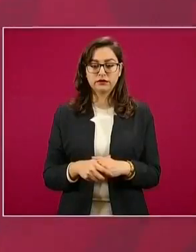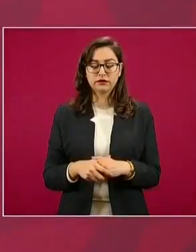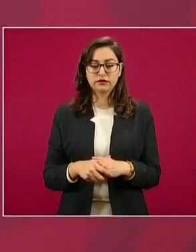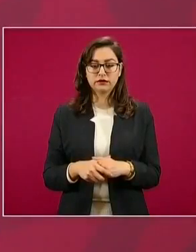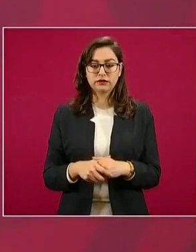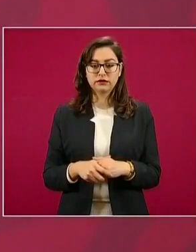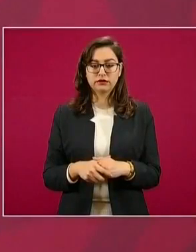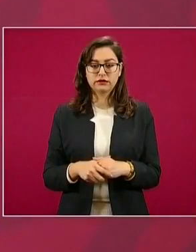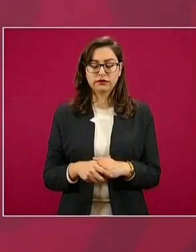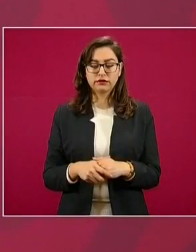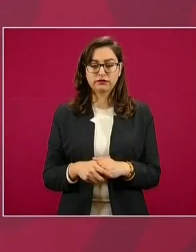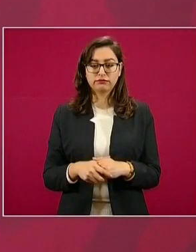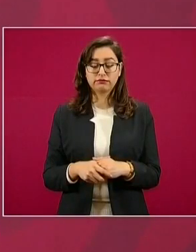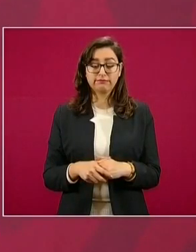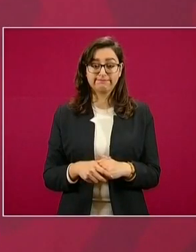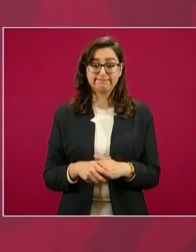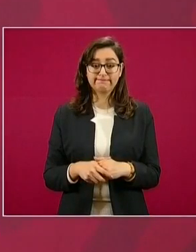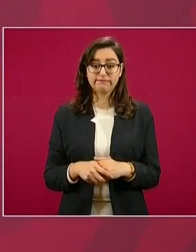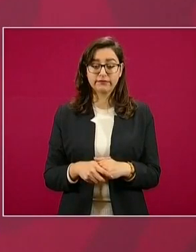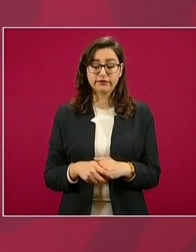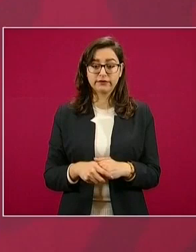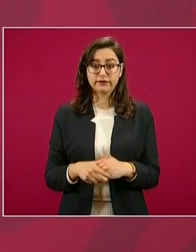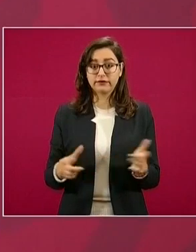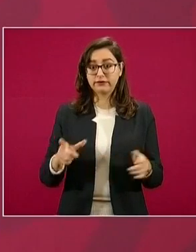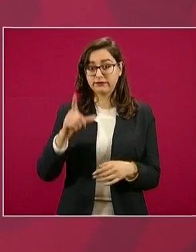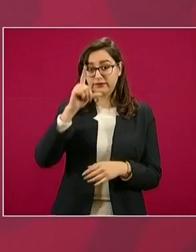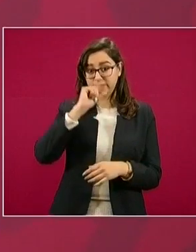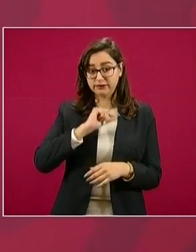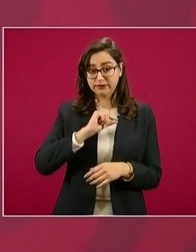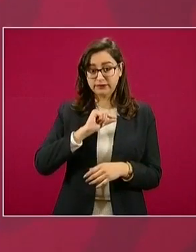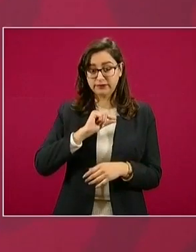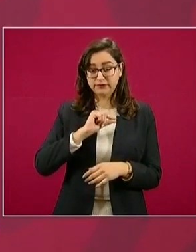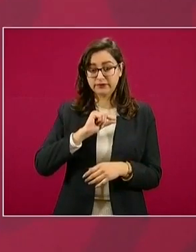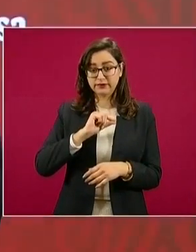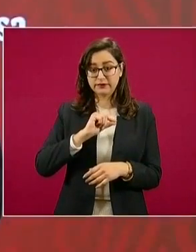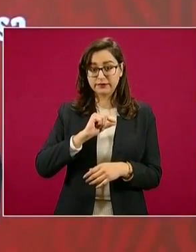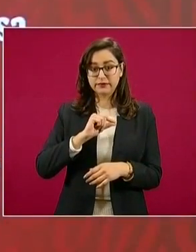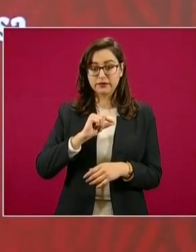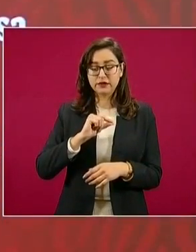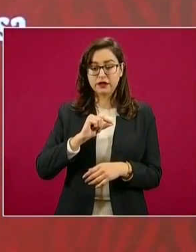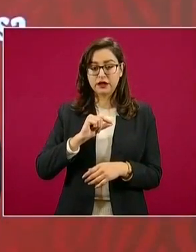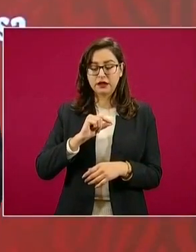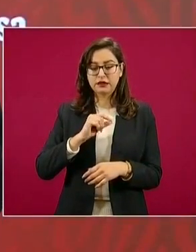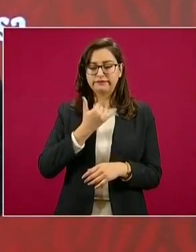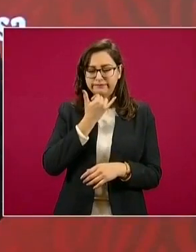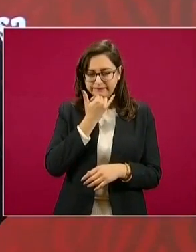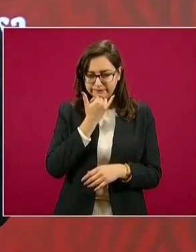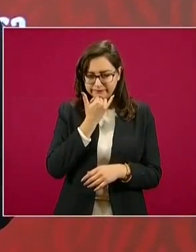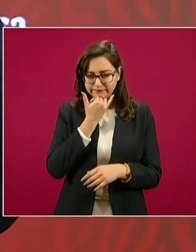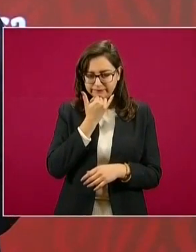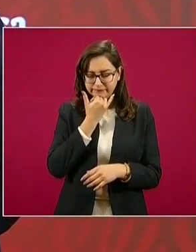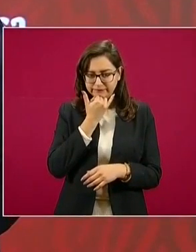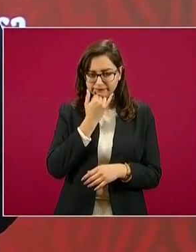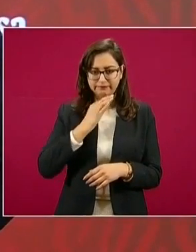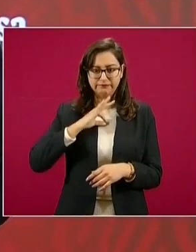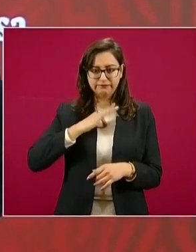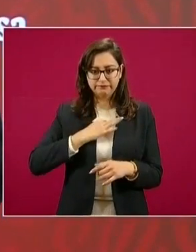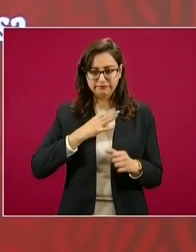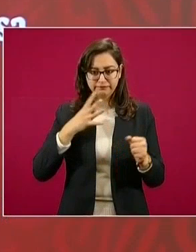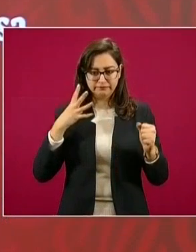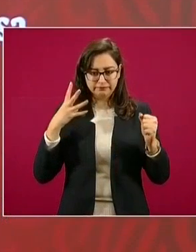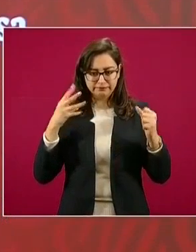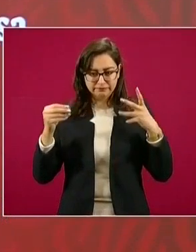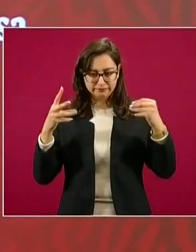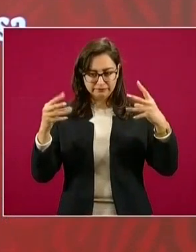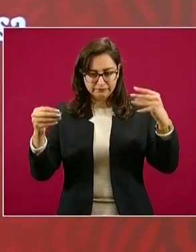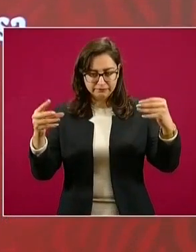Esta mañana el presidente Andrés Manuel López Obrador pidió evitar las aglomeraciones el 12 de diciembre, el Día de la Virgen de Guadalupe. Que